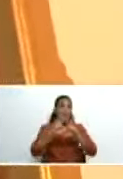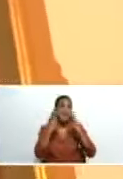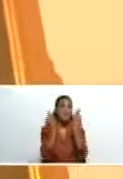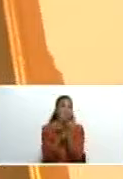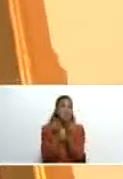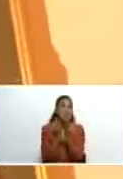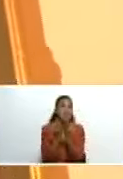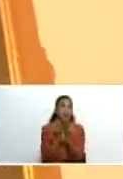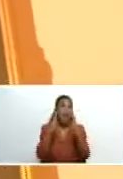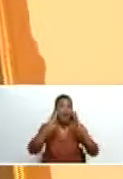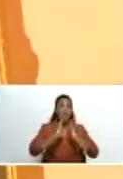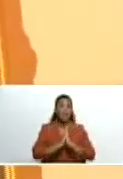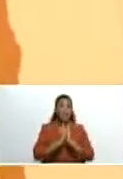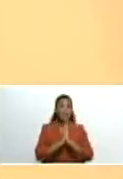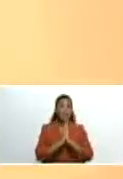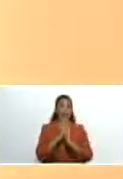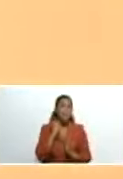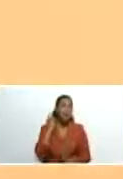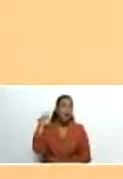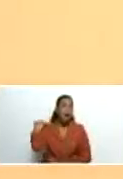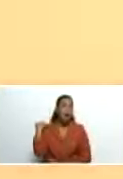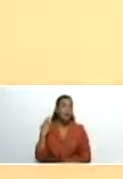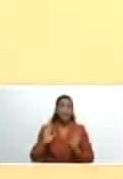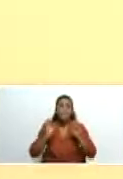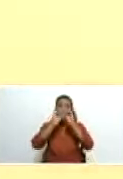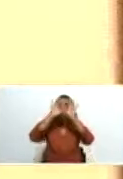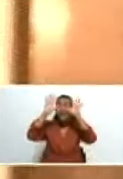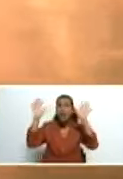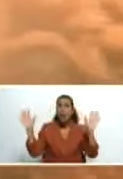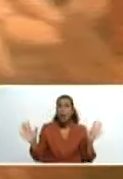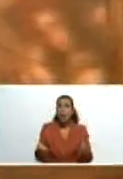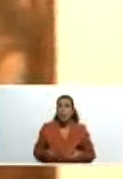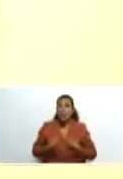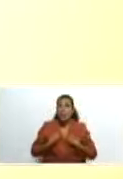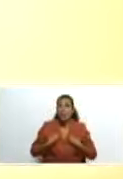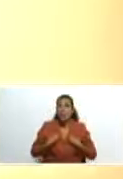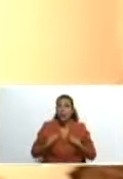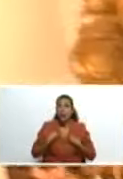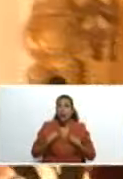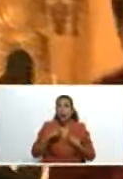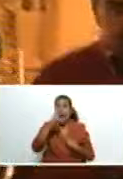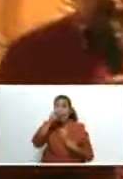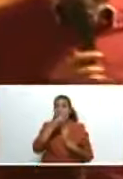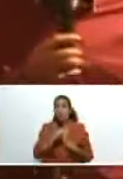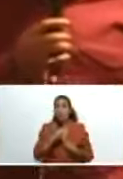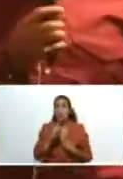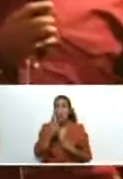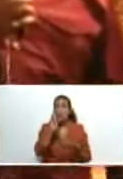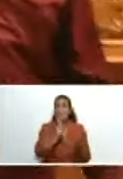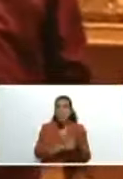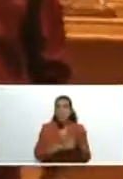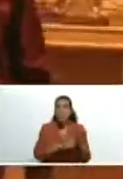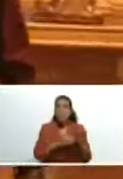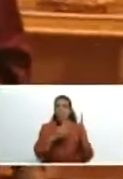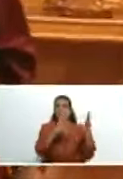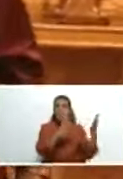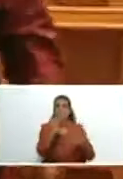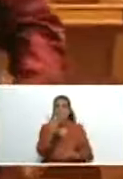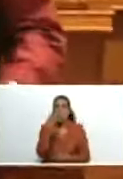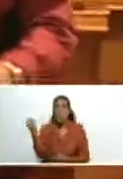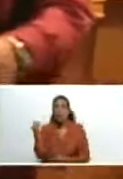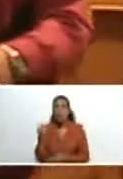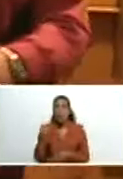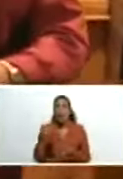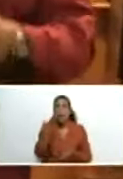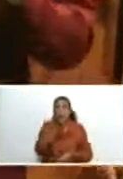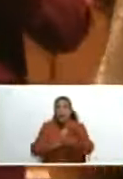La Virgen de Guadalupe. Sí. Tan milagrosa que es. Llegó aquí a mediados de los 50, comandante, en un intercambio